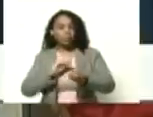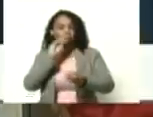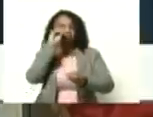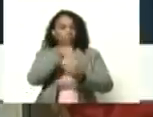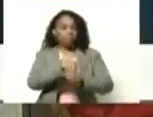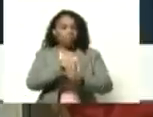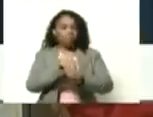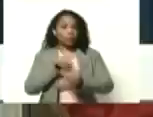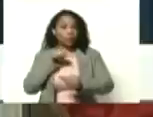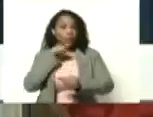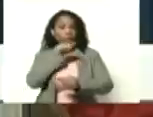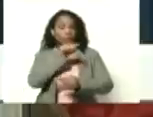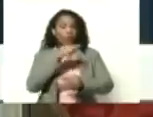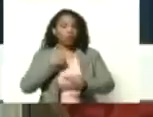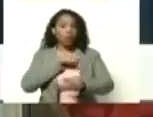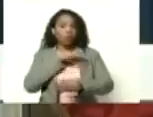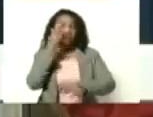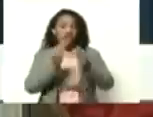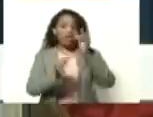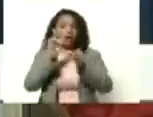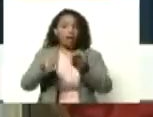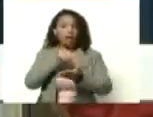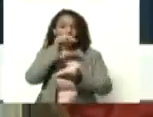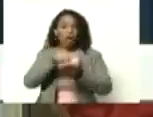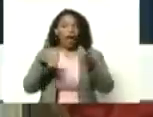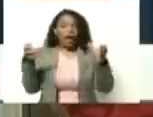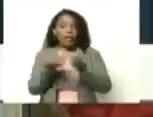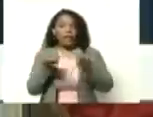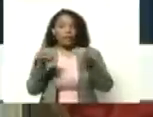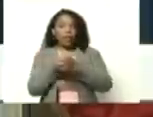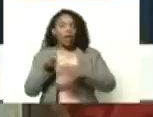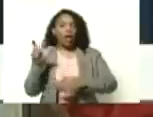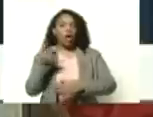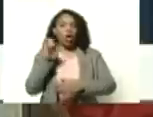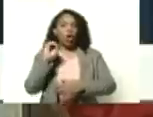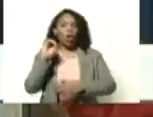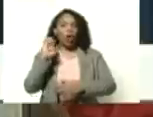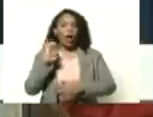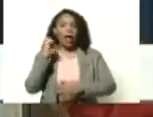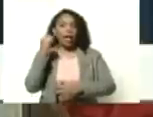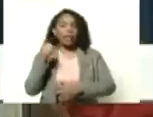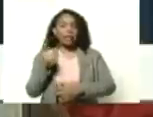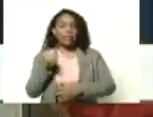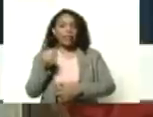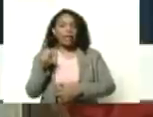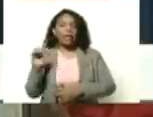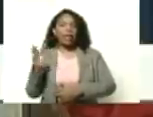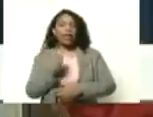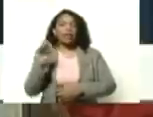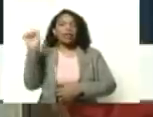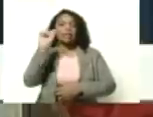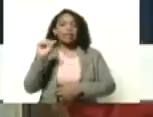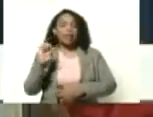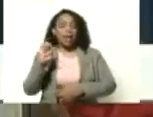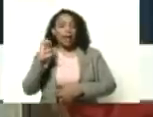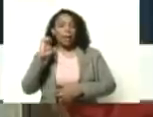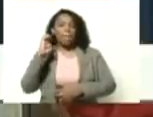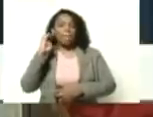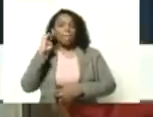con nuestros fiscales nacionales con el equipo del goes del sebin de 6 cpc